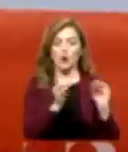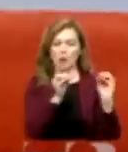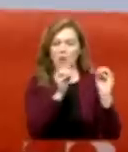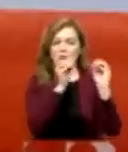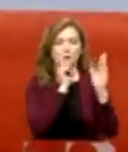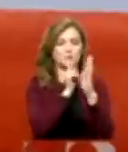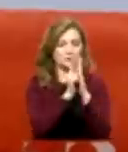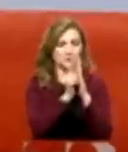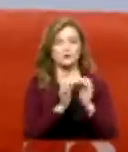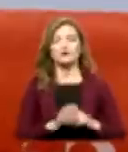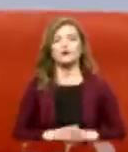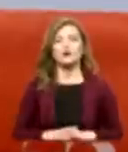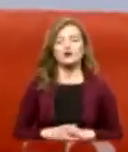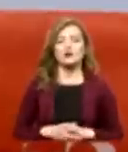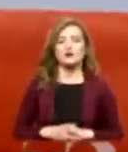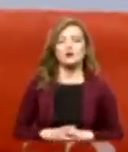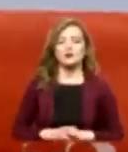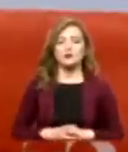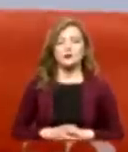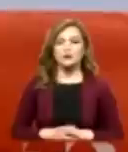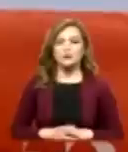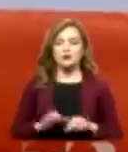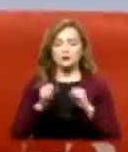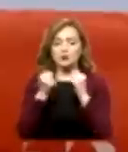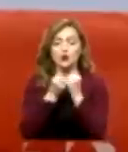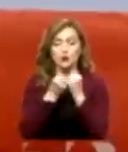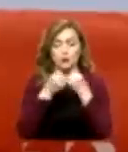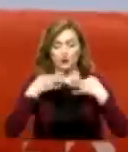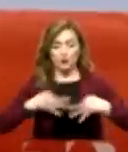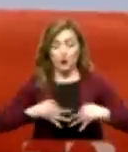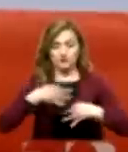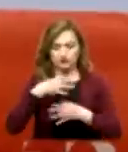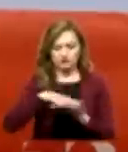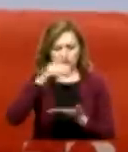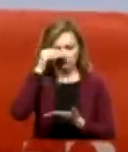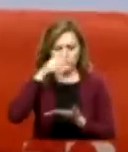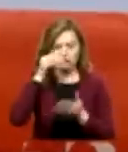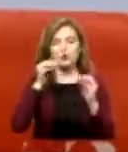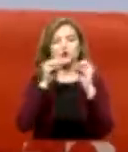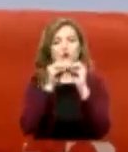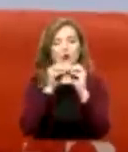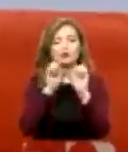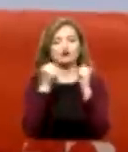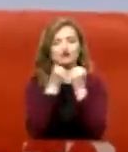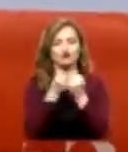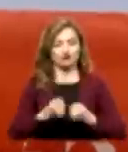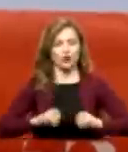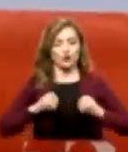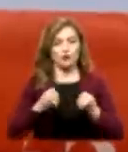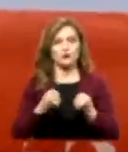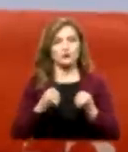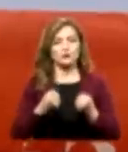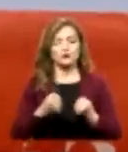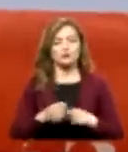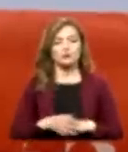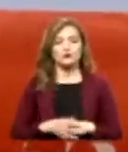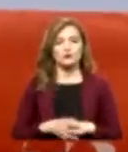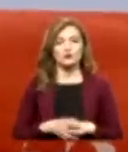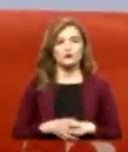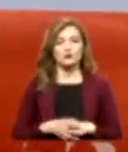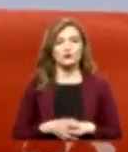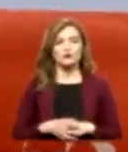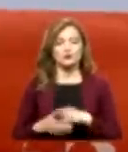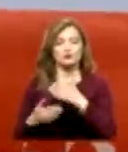lamentablemente lo que deberíamos también, con una sociedad más educada, más empoderada y con nuevas masculinidades, debería